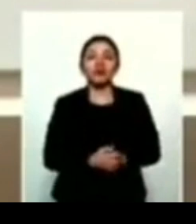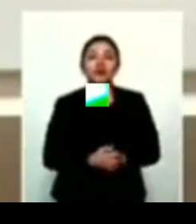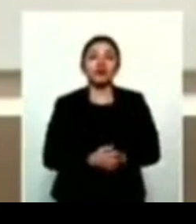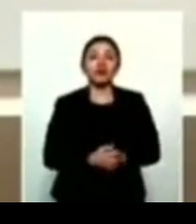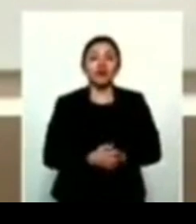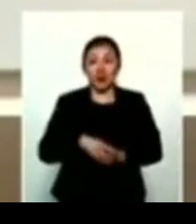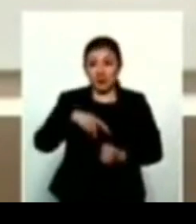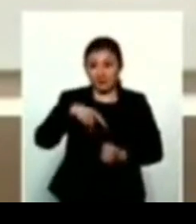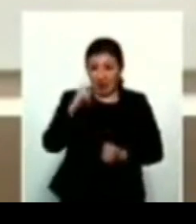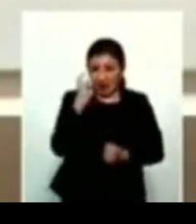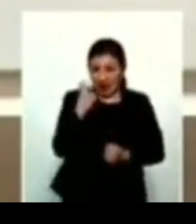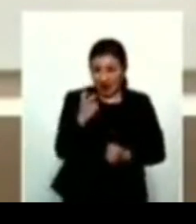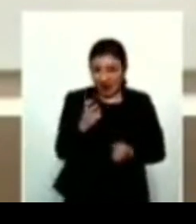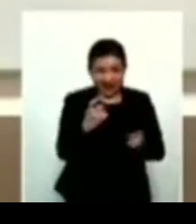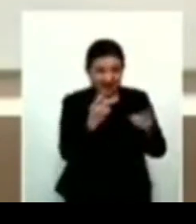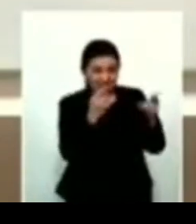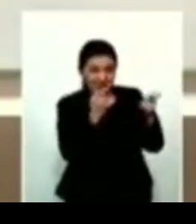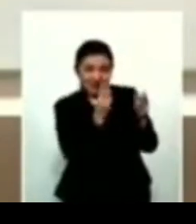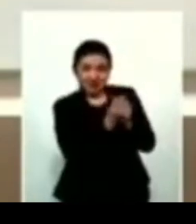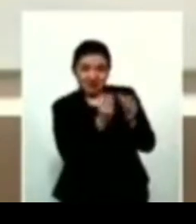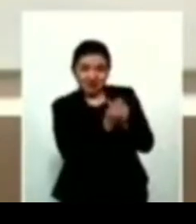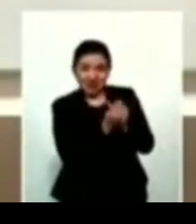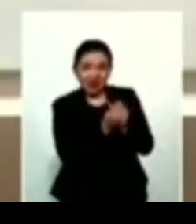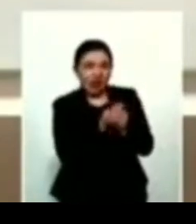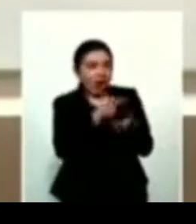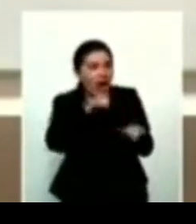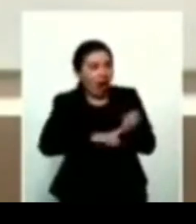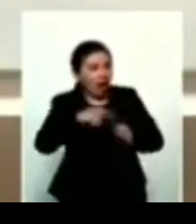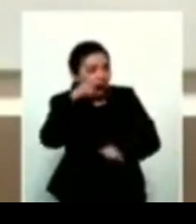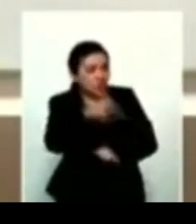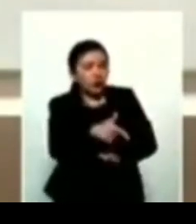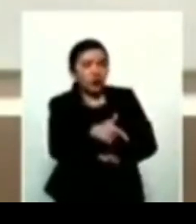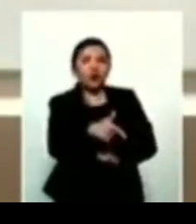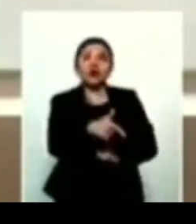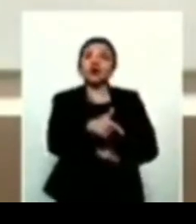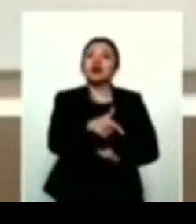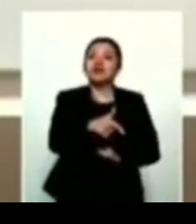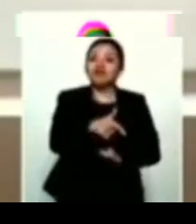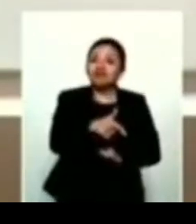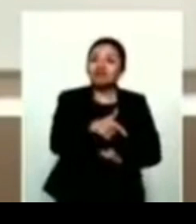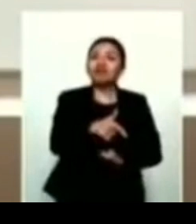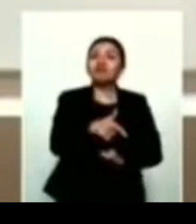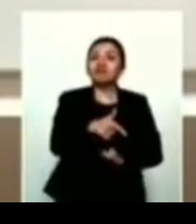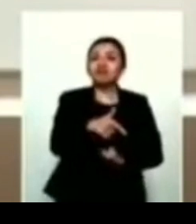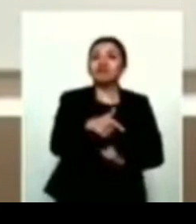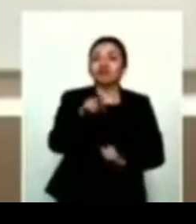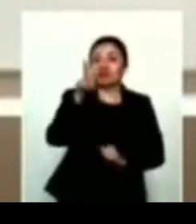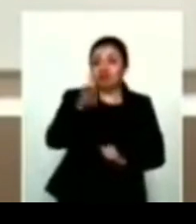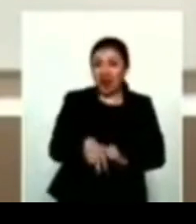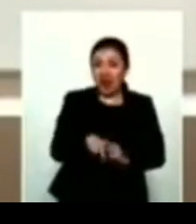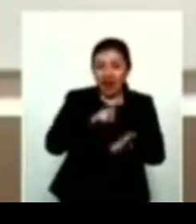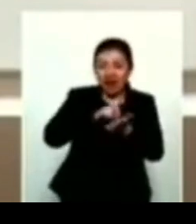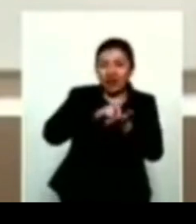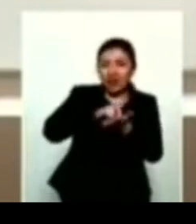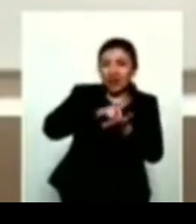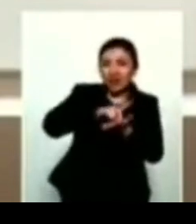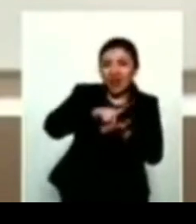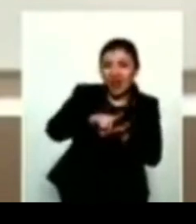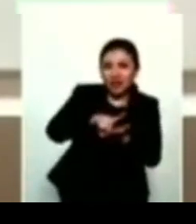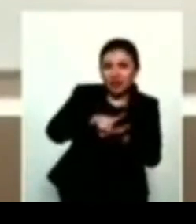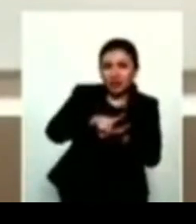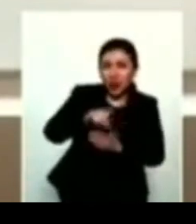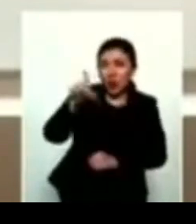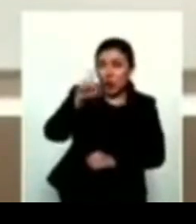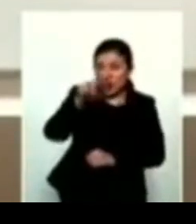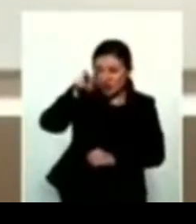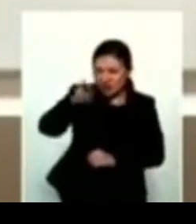Pero este asunto nos demuestra cómo el derecho, cuando